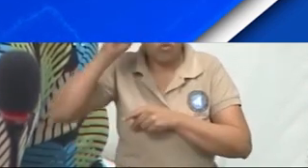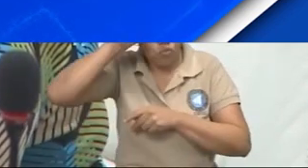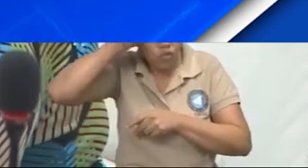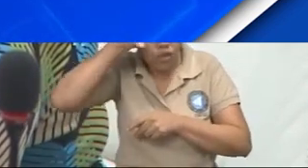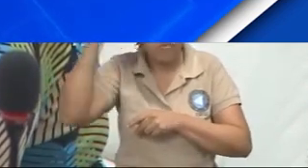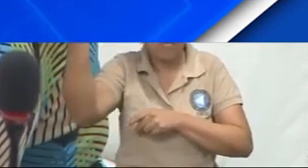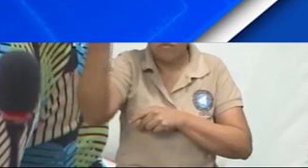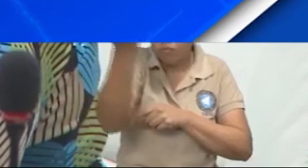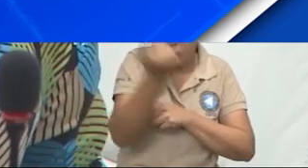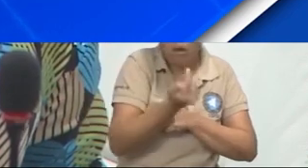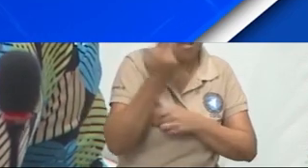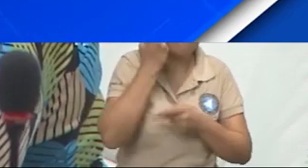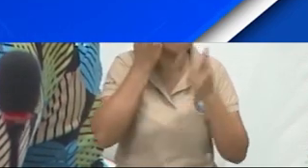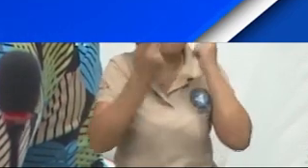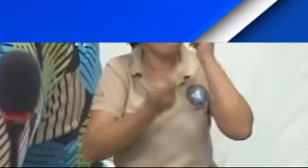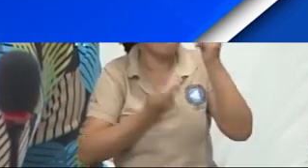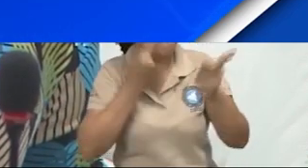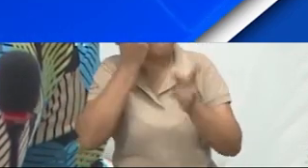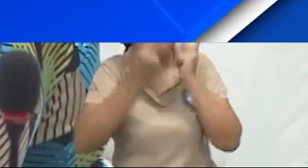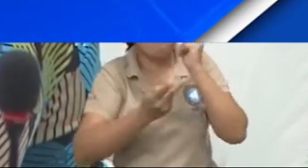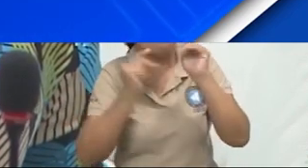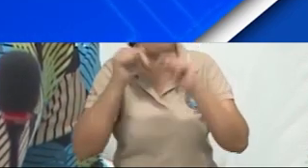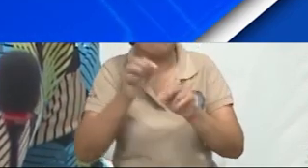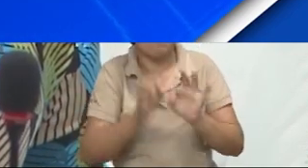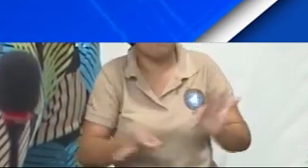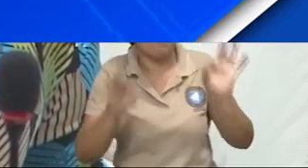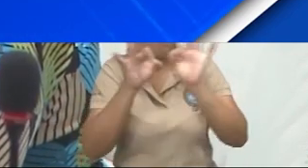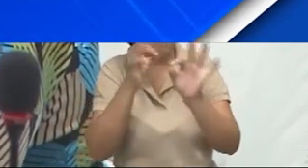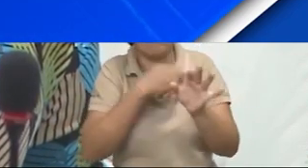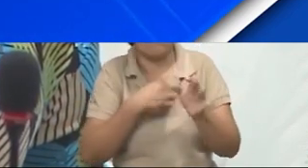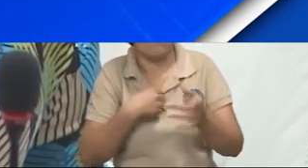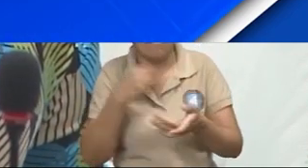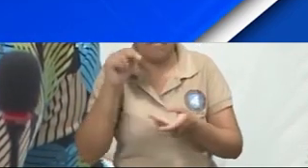nacional como extranjera, vital para el éxito y